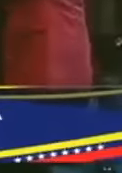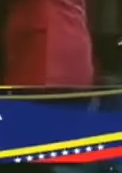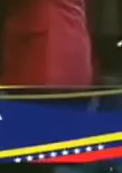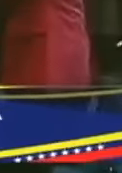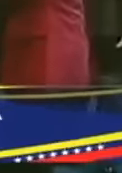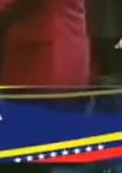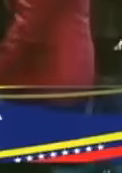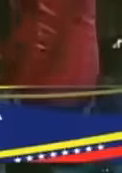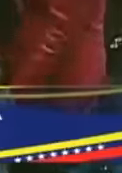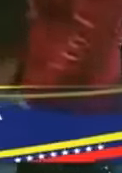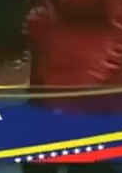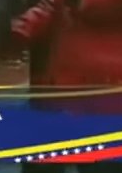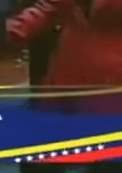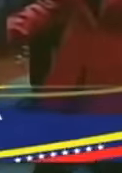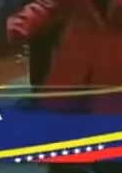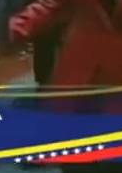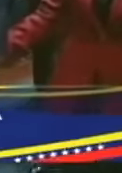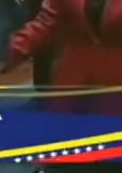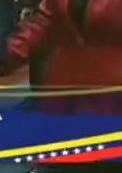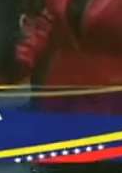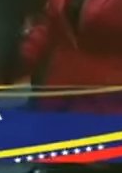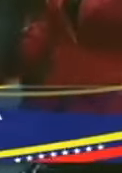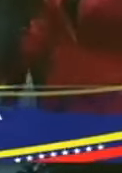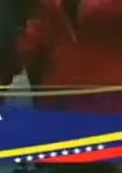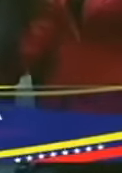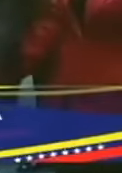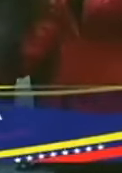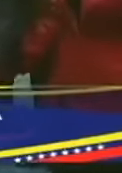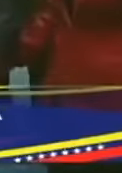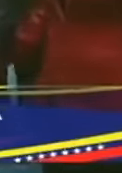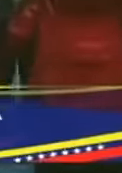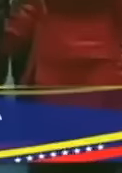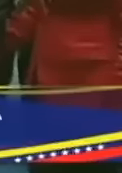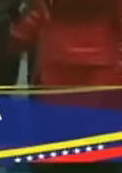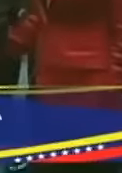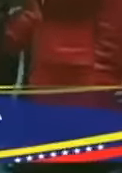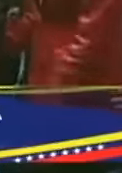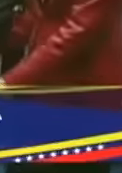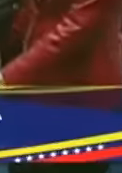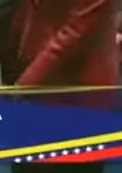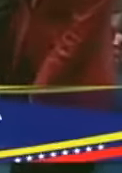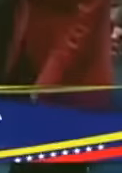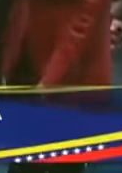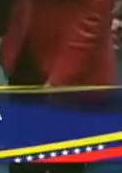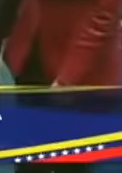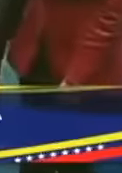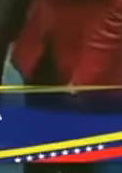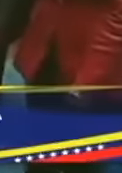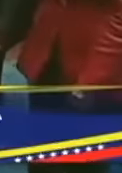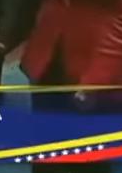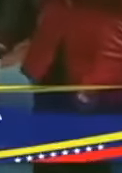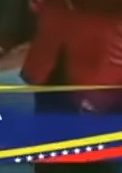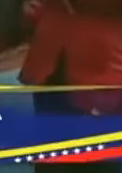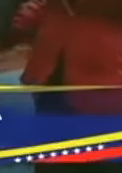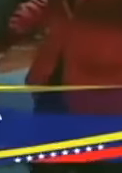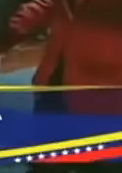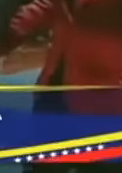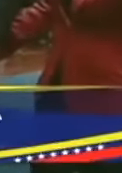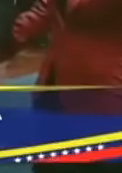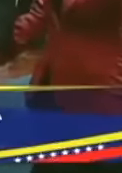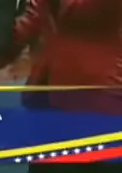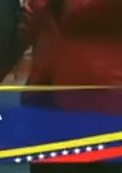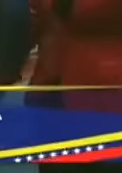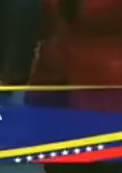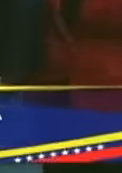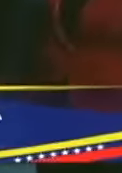estado participando en primera línea en cada una de estas movilizaciones en todo el territorio nacional, a los diputados